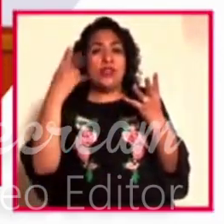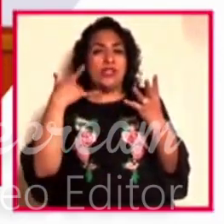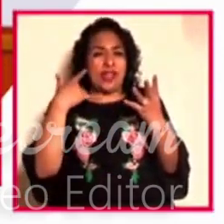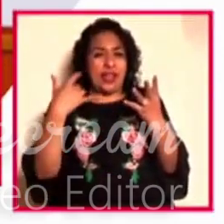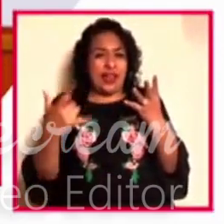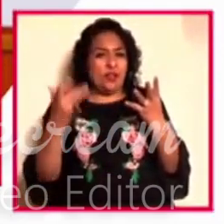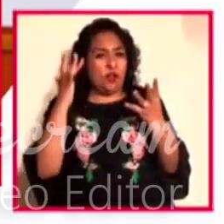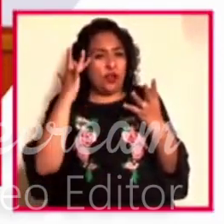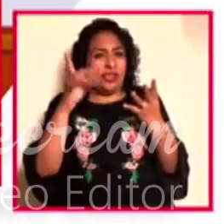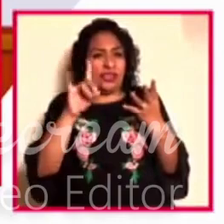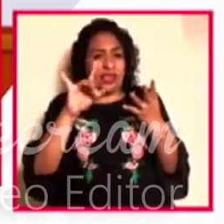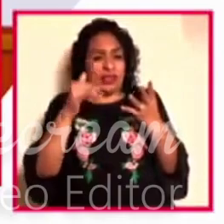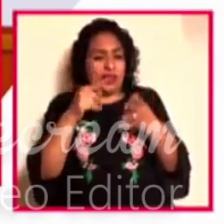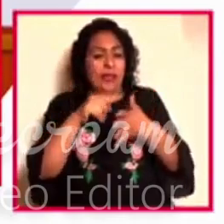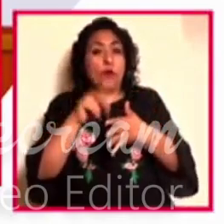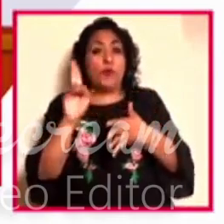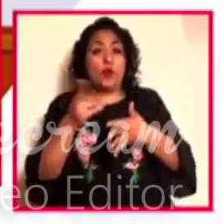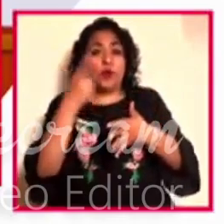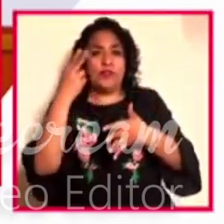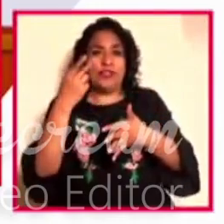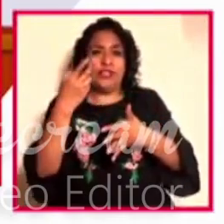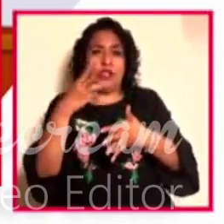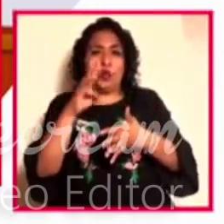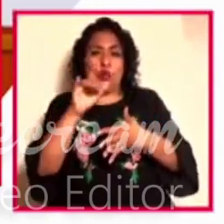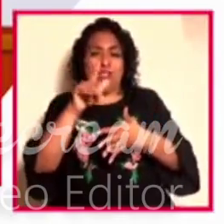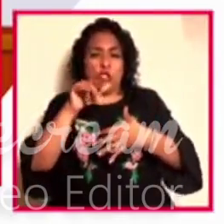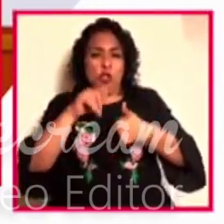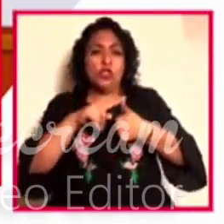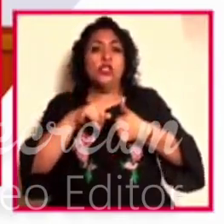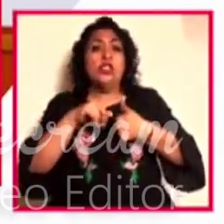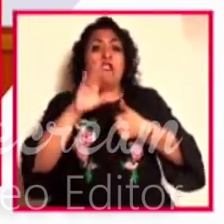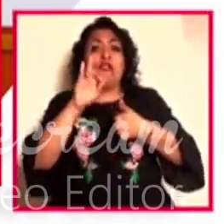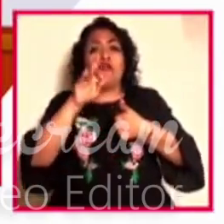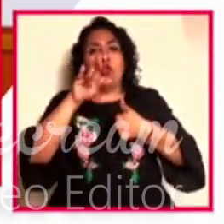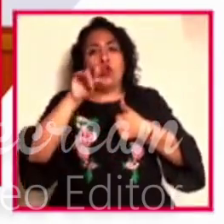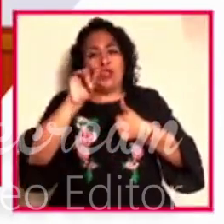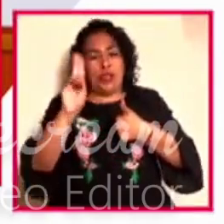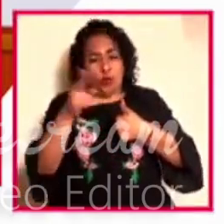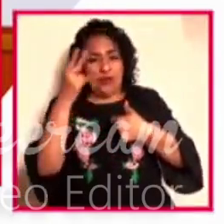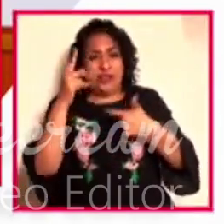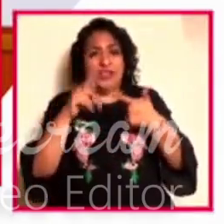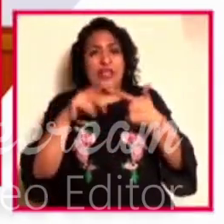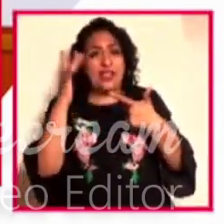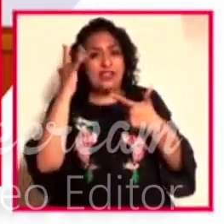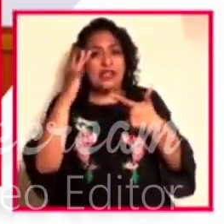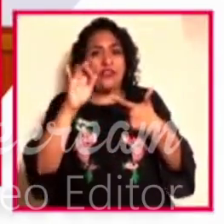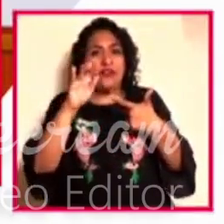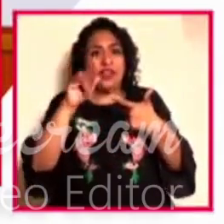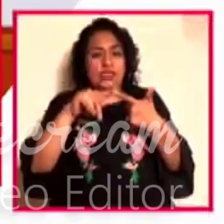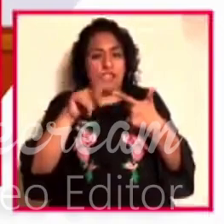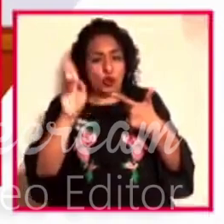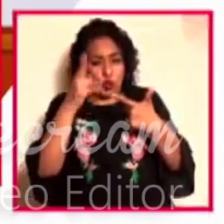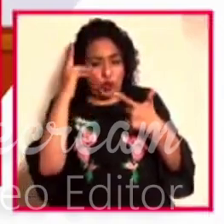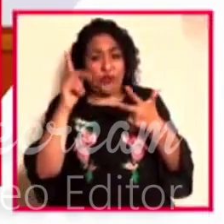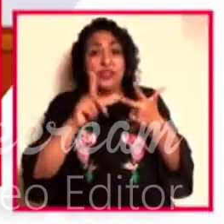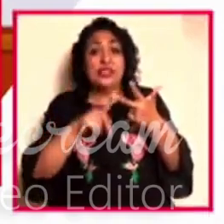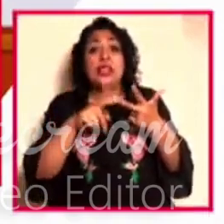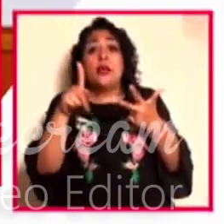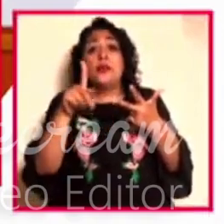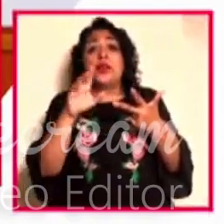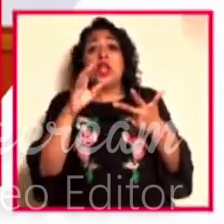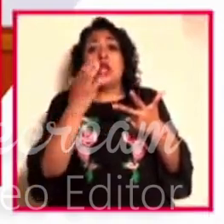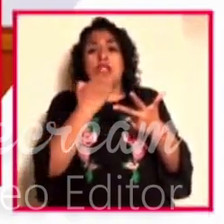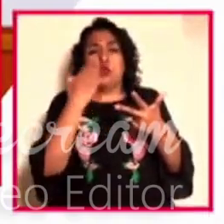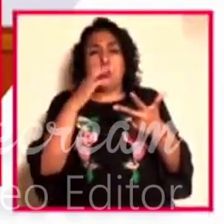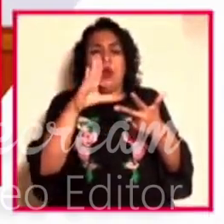Diego, University of Wisconsin, Florida International University, San Francisco State University y del Conservatorio Nacional